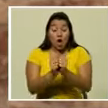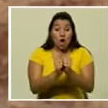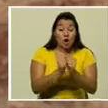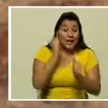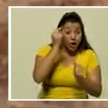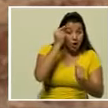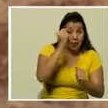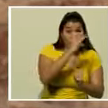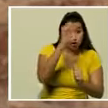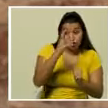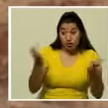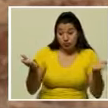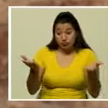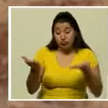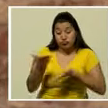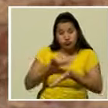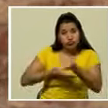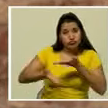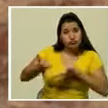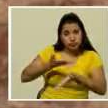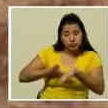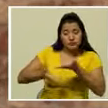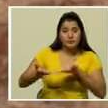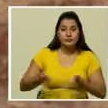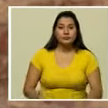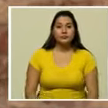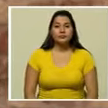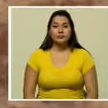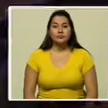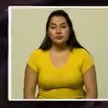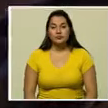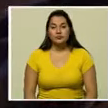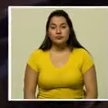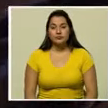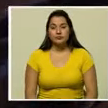Gobierno de la República, entre el Poder Ejecutivo y el Poder Legislativo.